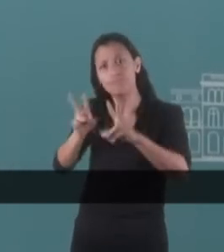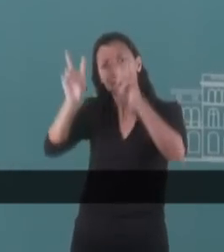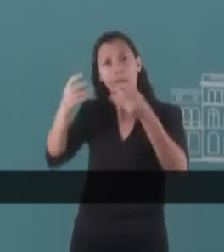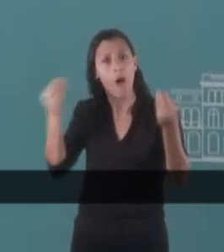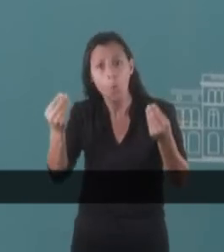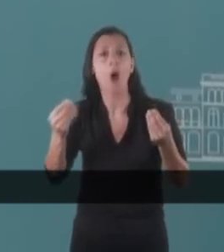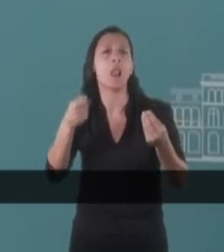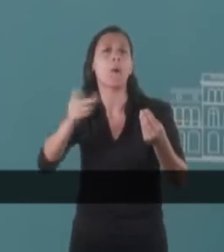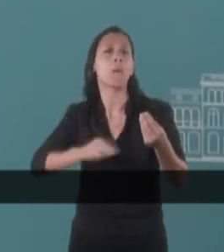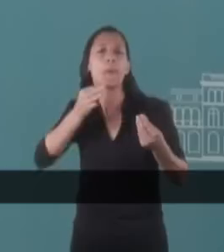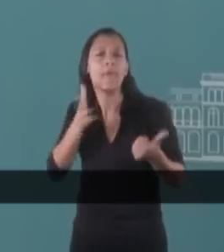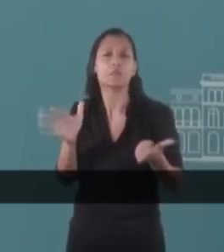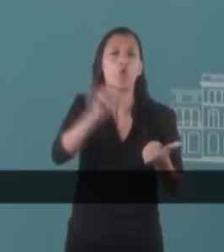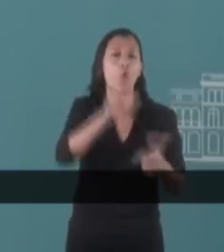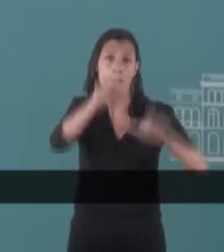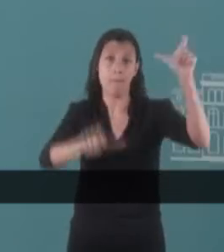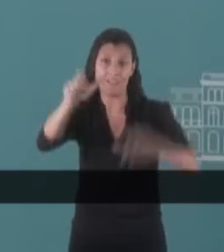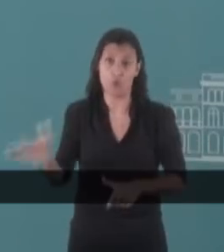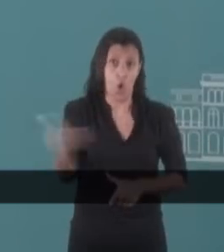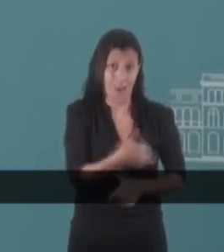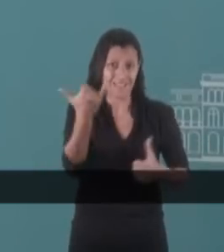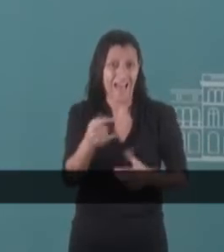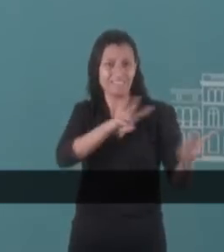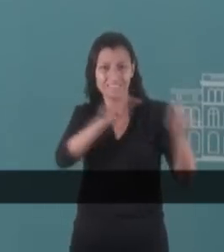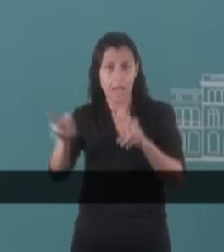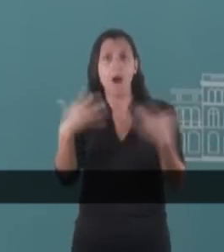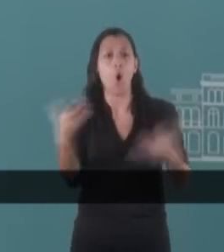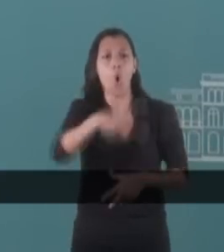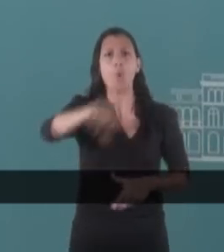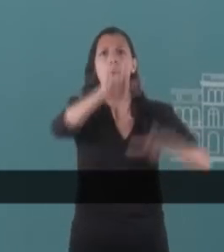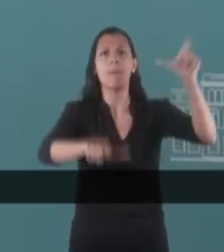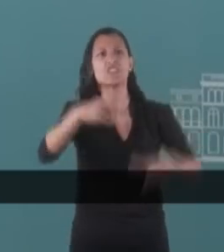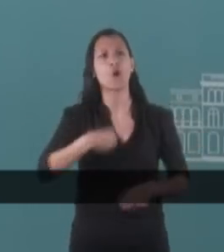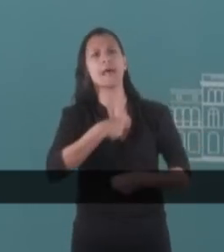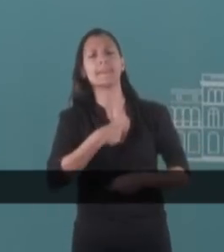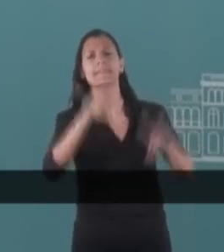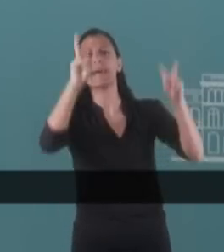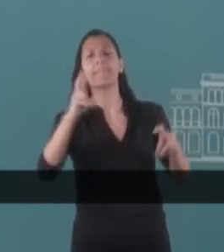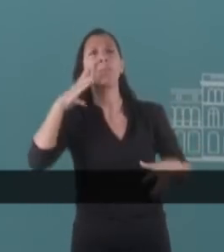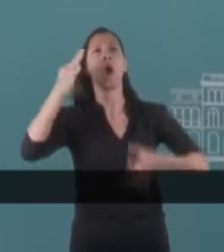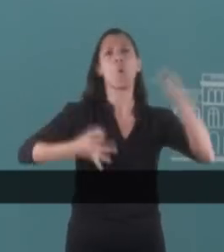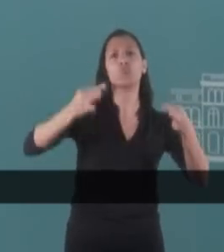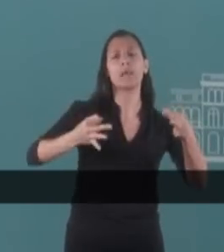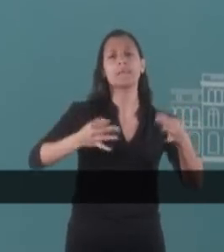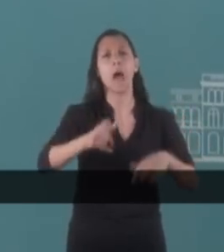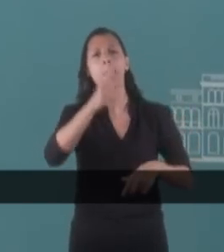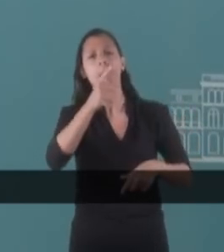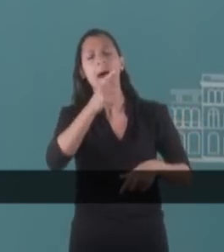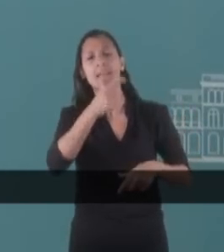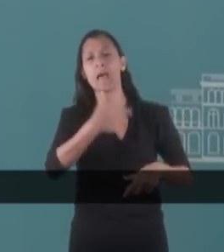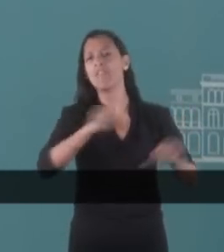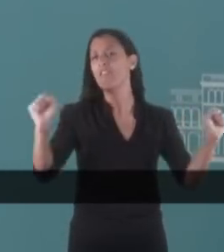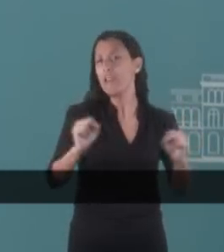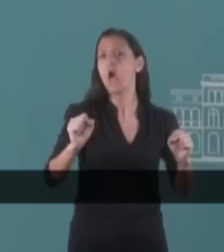vida cotidiana de la gente, aunque es cierto que a veces la gente siente las cuestiones de la justicia como un tema alejado, pero esta Corte